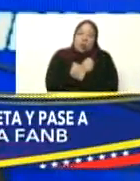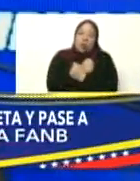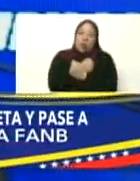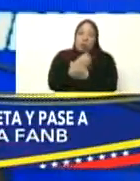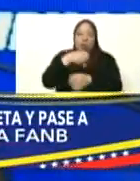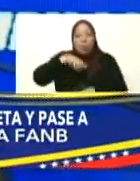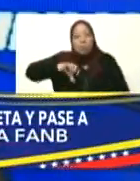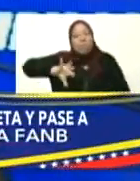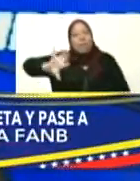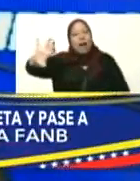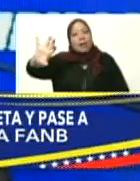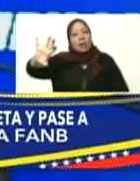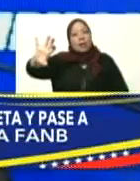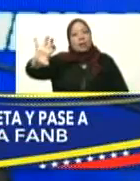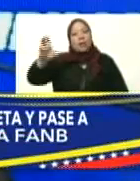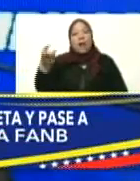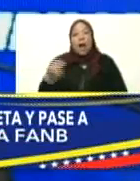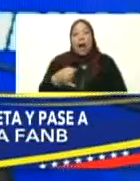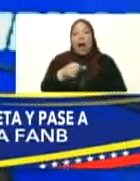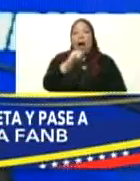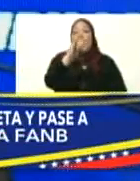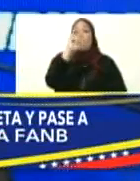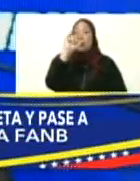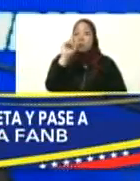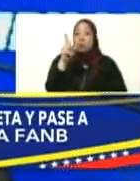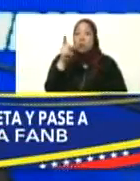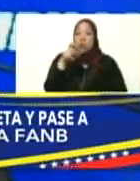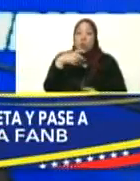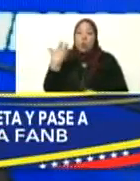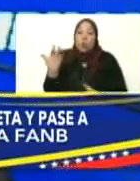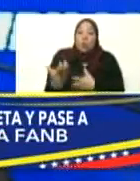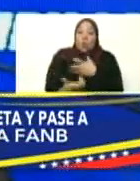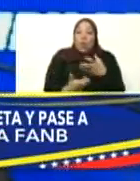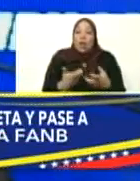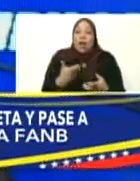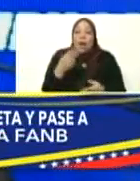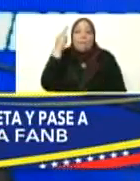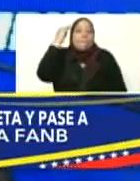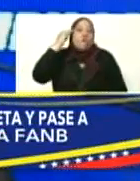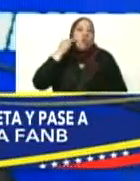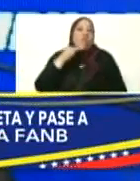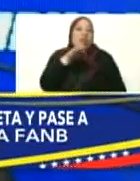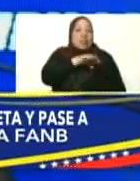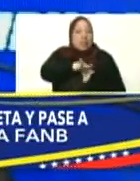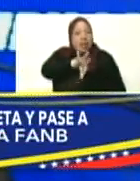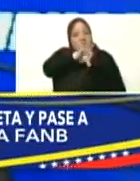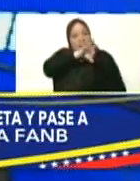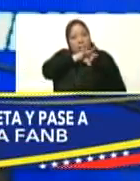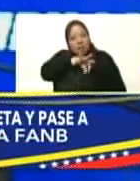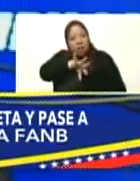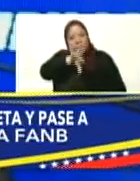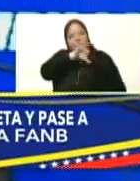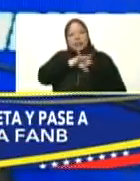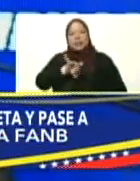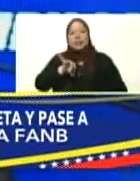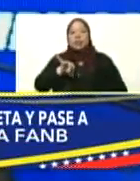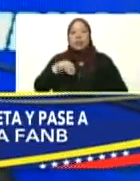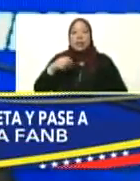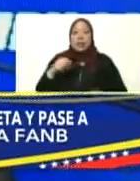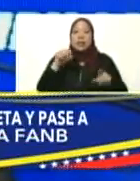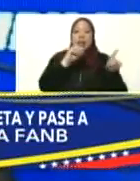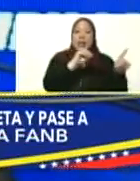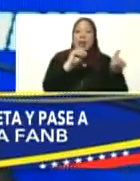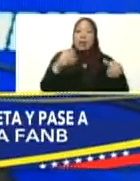patria. En ellas estaba implícito el fuego bolivariano, que invitaba constantemente al desprendimiento y